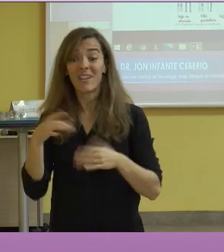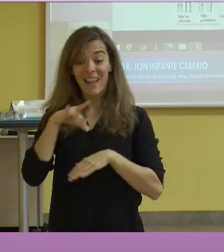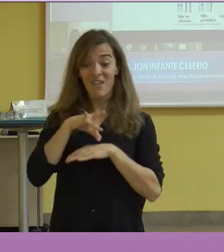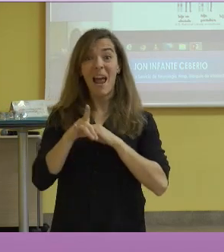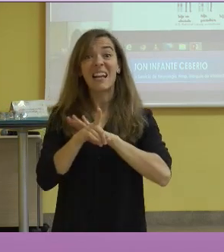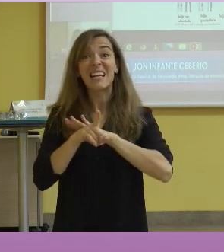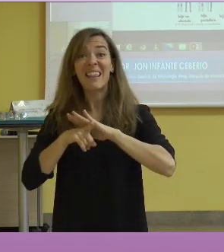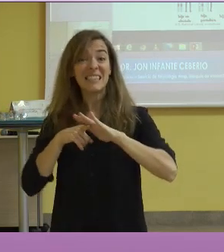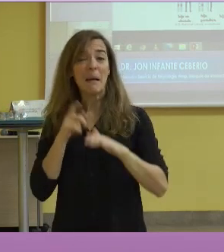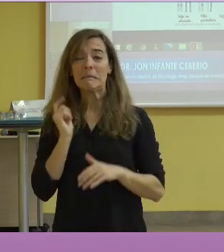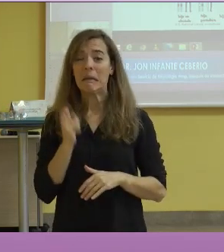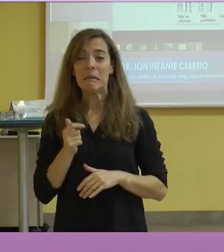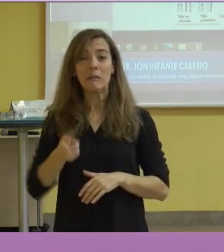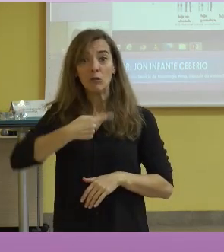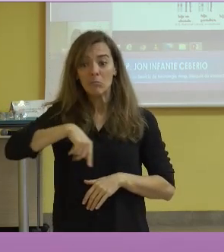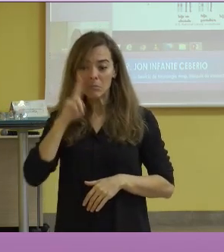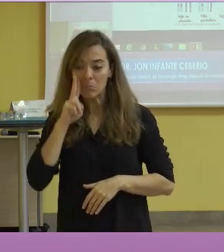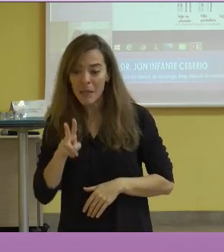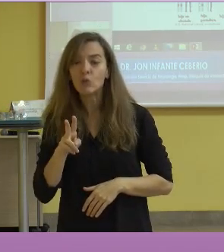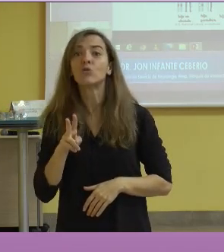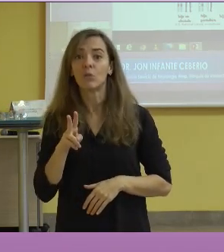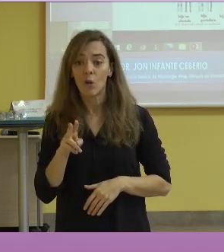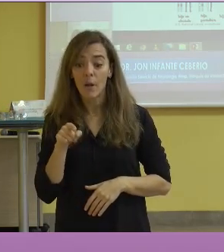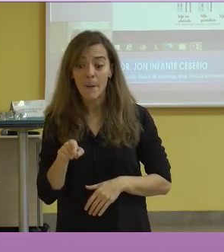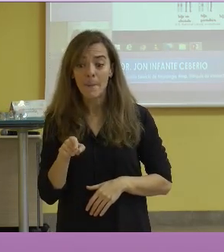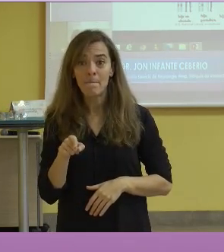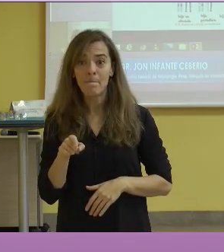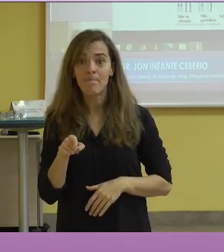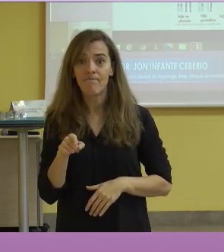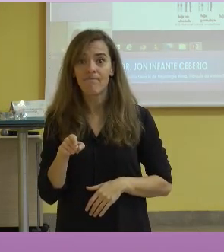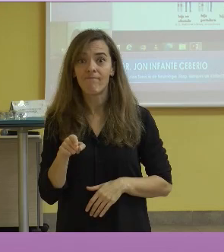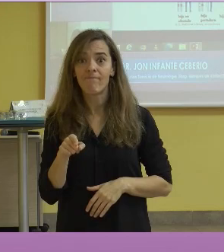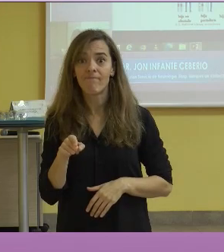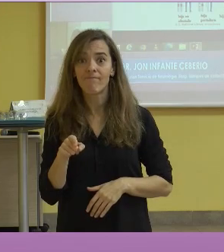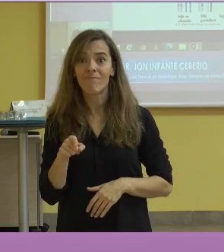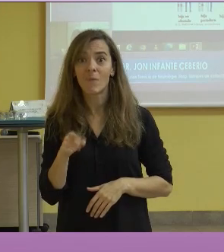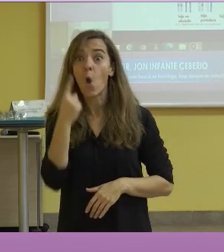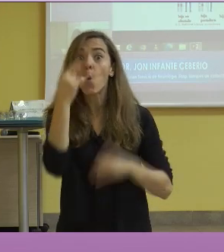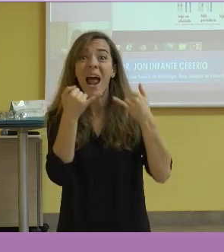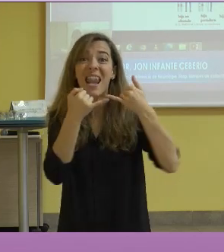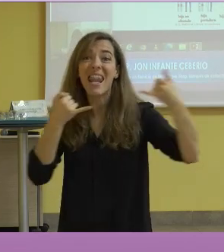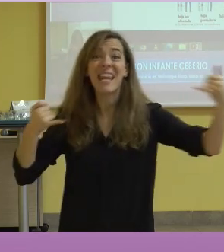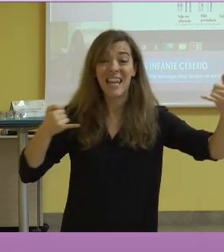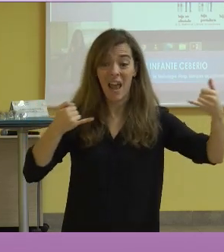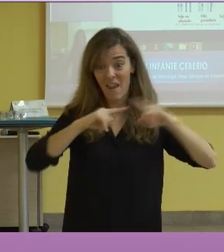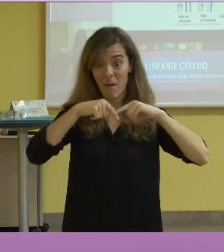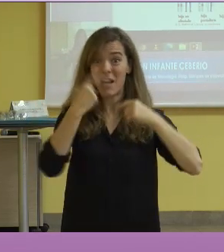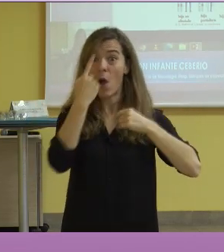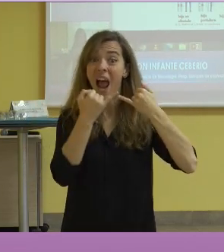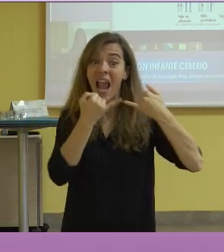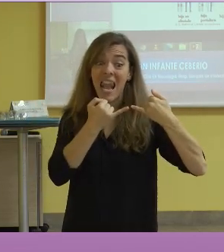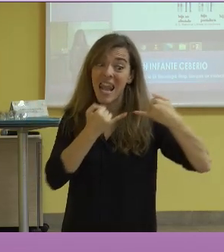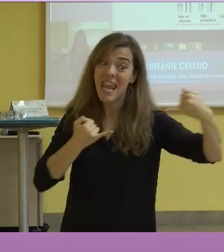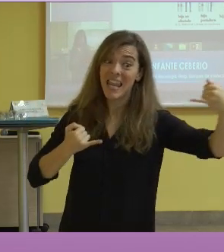recesivas, normalmente nos vamos a encontrar afectos solamente en una línea familiar. Podemos tener